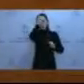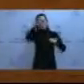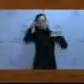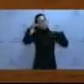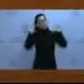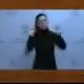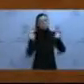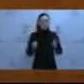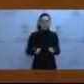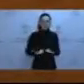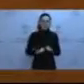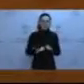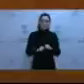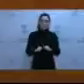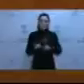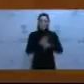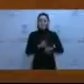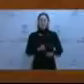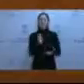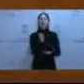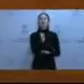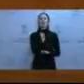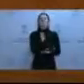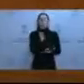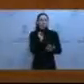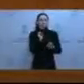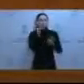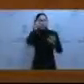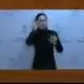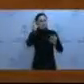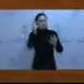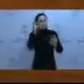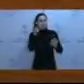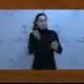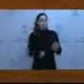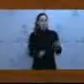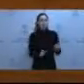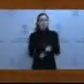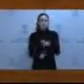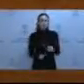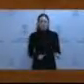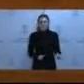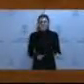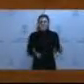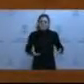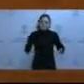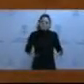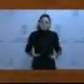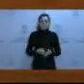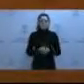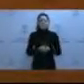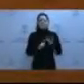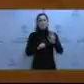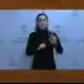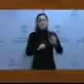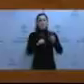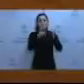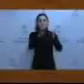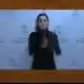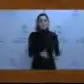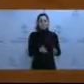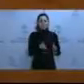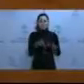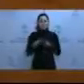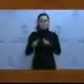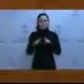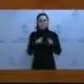es cobrar razonablemente, señora consejera. Digo yo, ¿no? Pero que usted dé la sensación